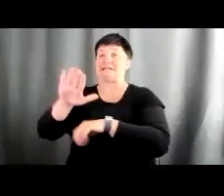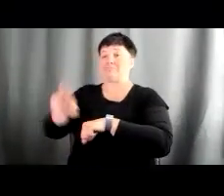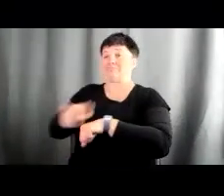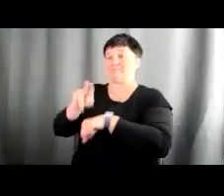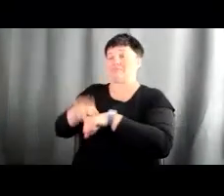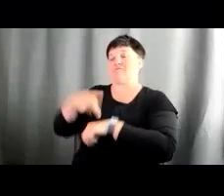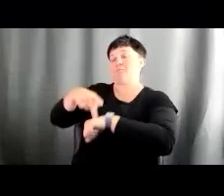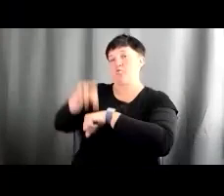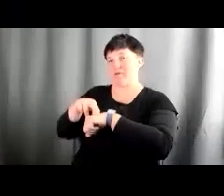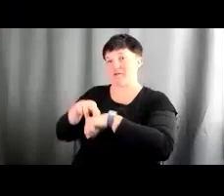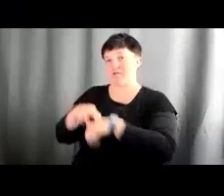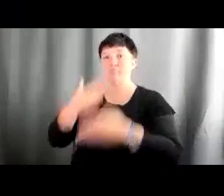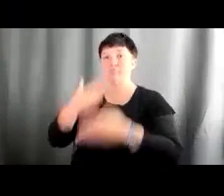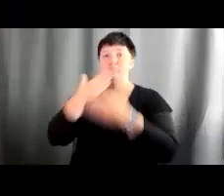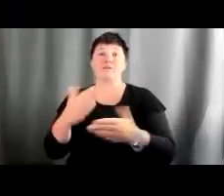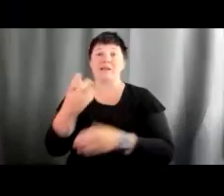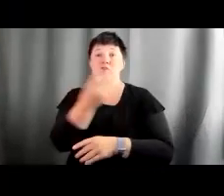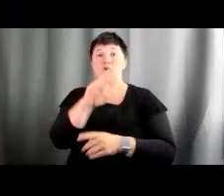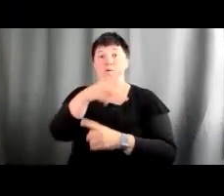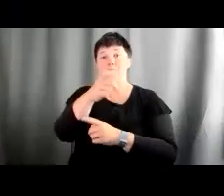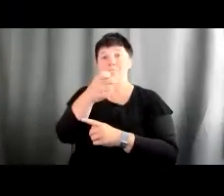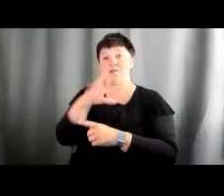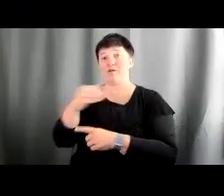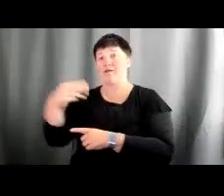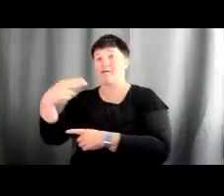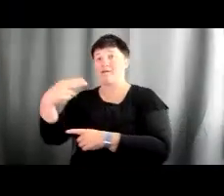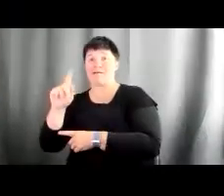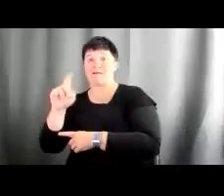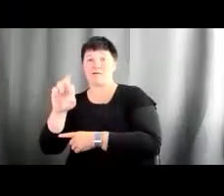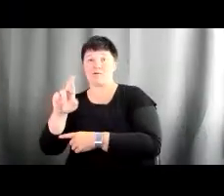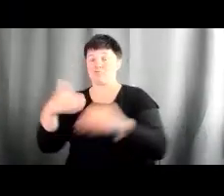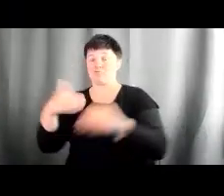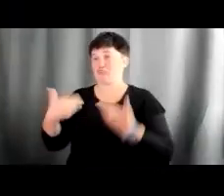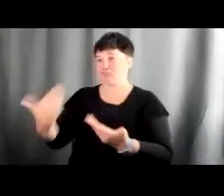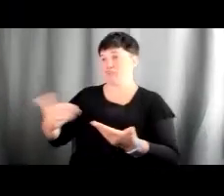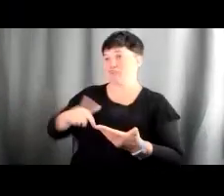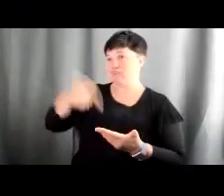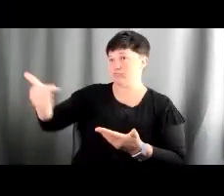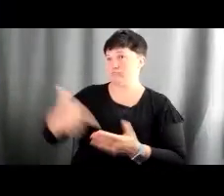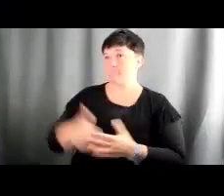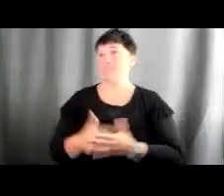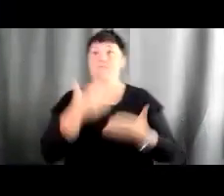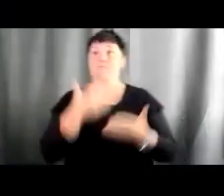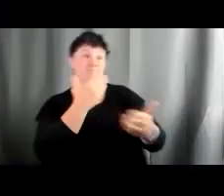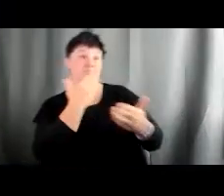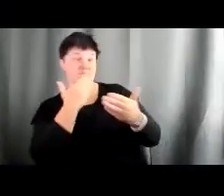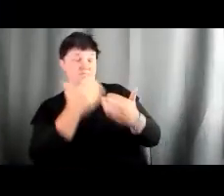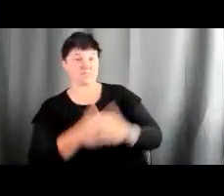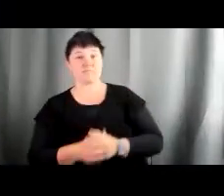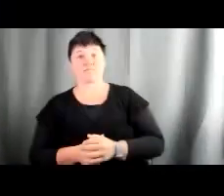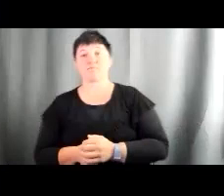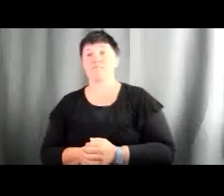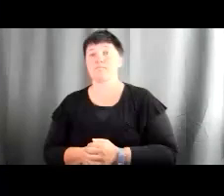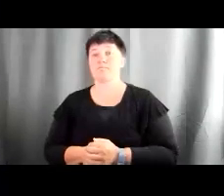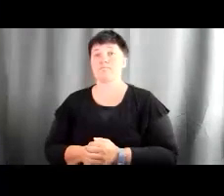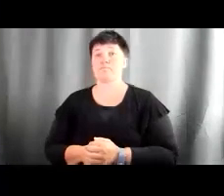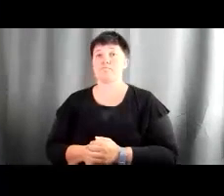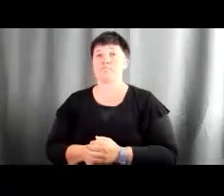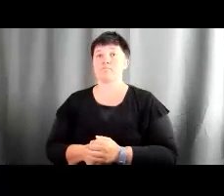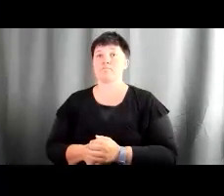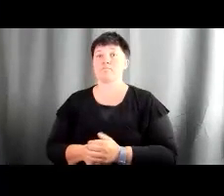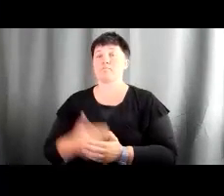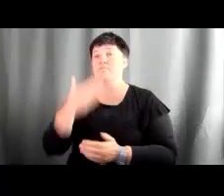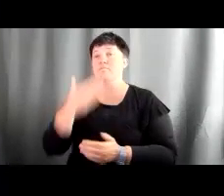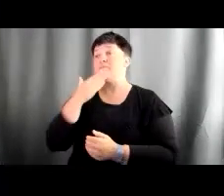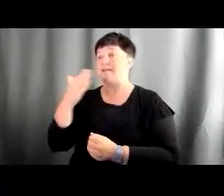apasiona reforzar la resiliencia y mejorar el acceso a la energía en Puerto Rico, su tierra natal. Así que bienvenidos, Dr. Peter y Héctor.